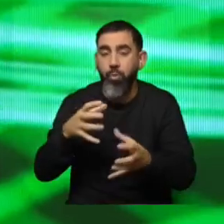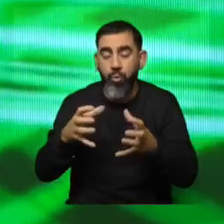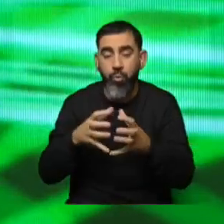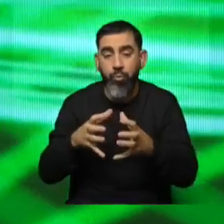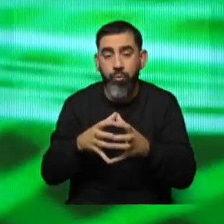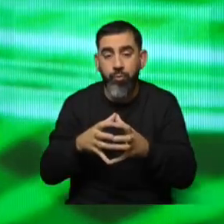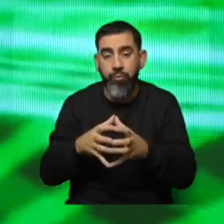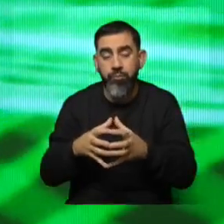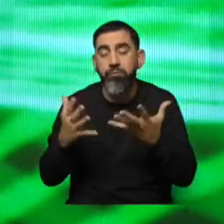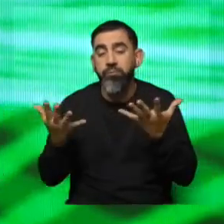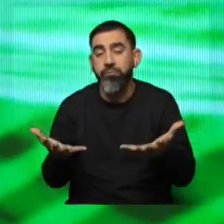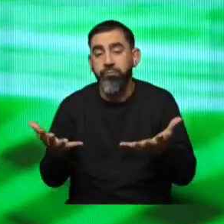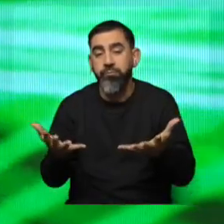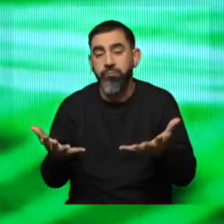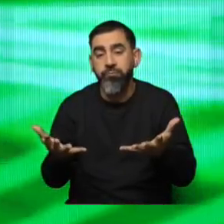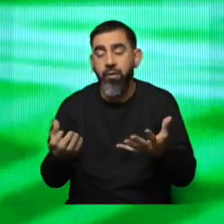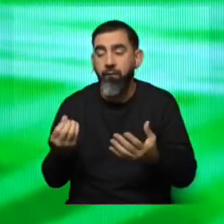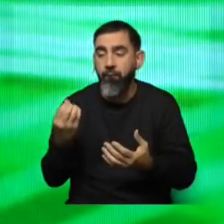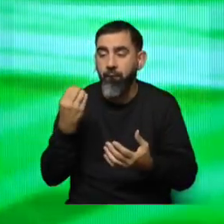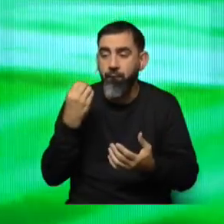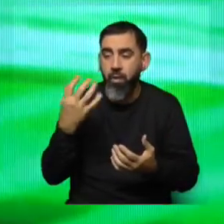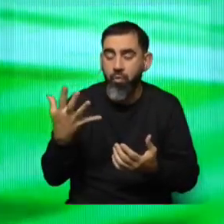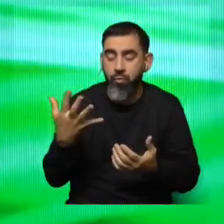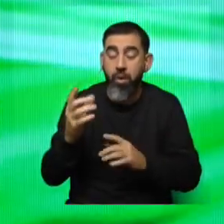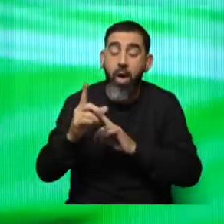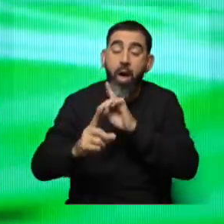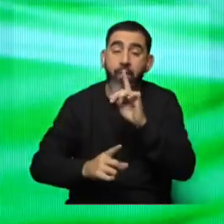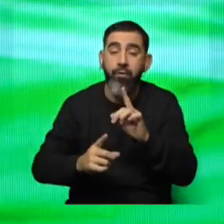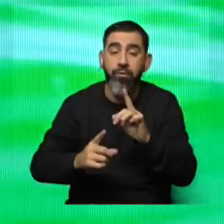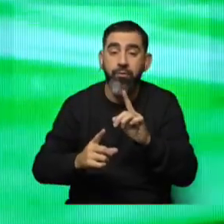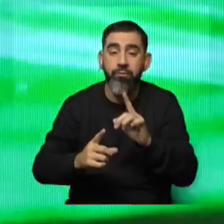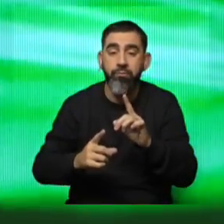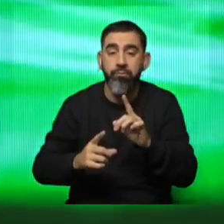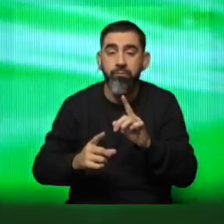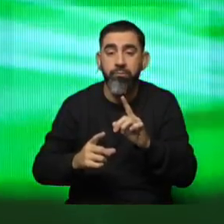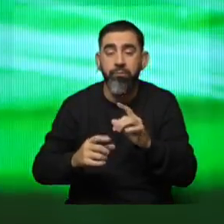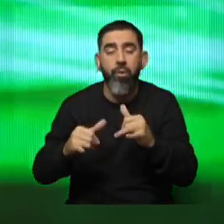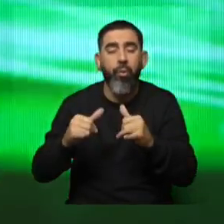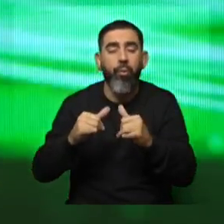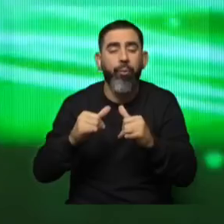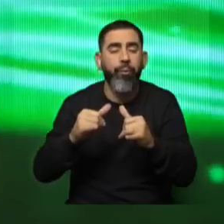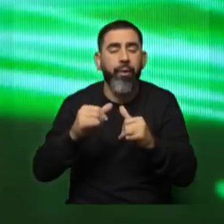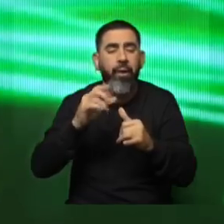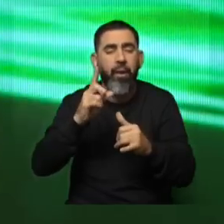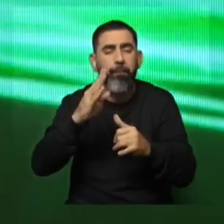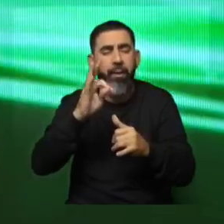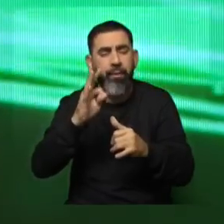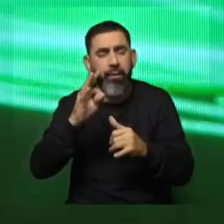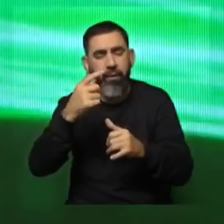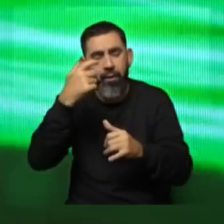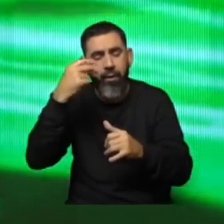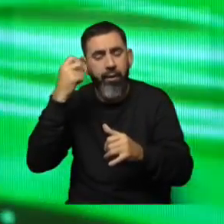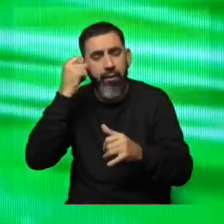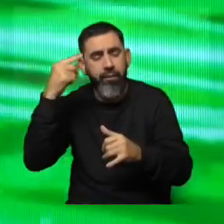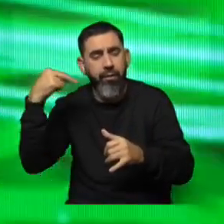justamente se termina poniendo en valor no a veces decimos puede armar un viaje para ti